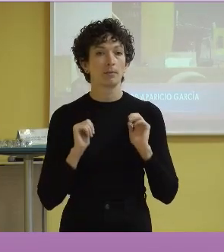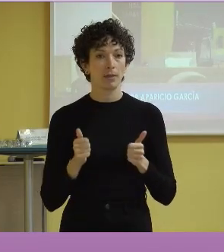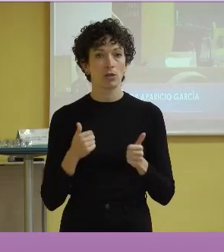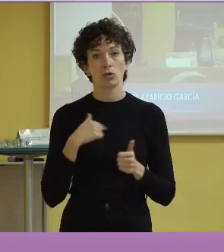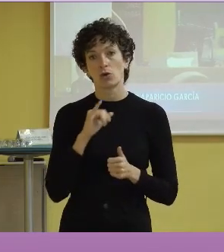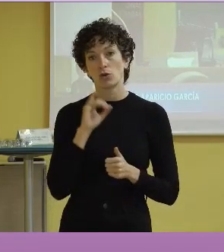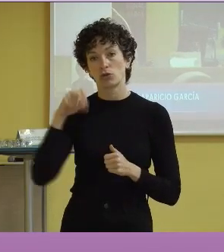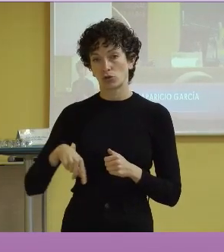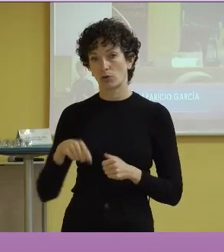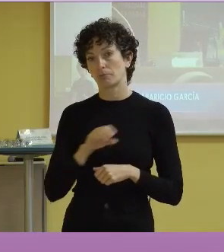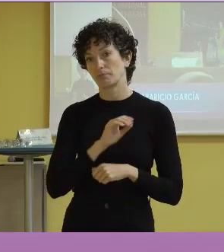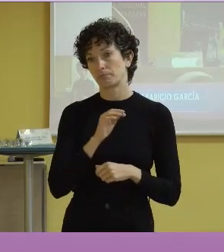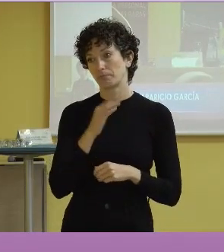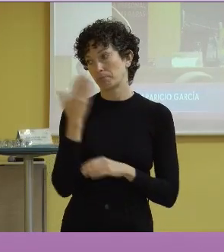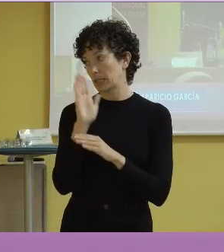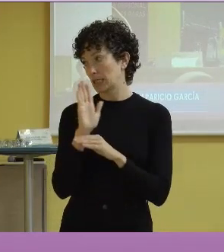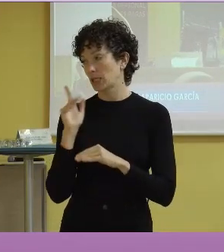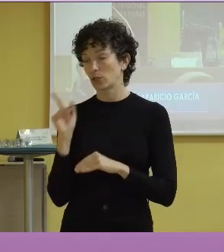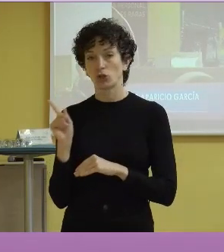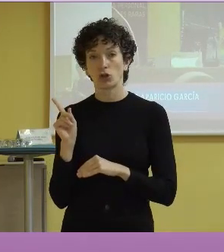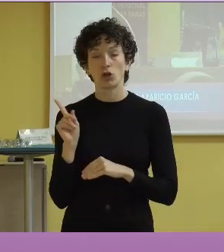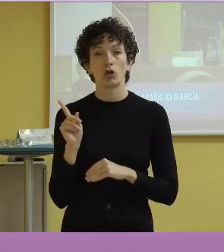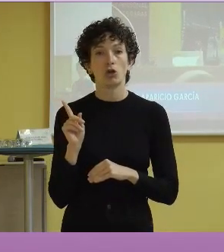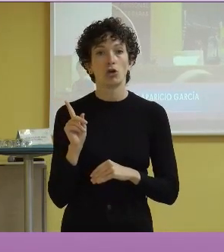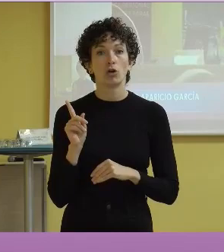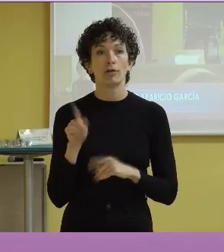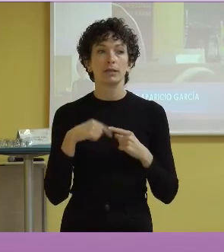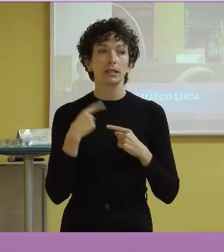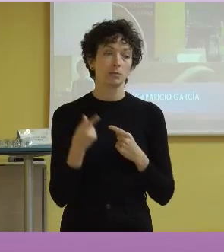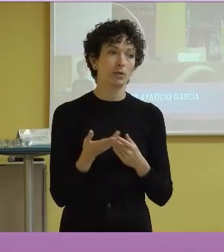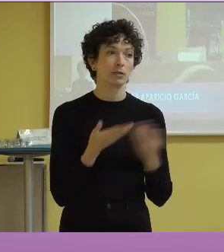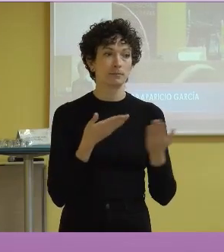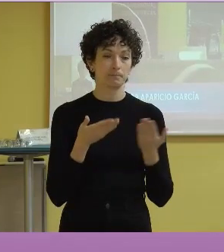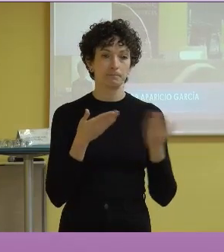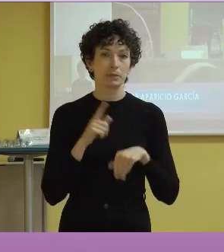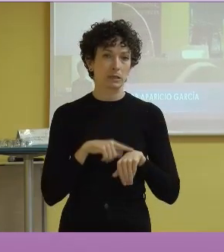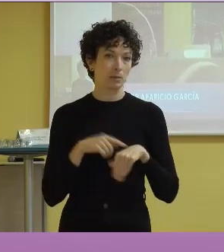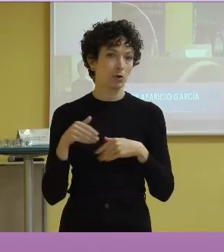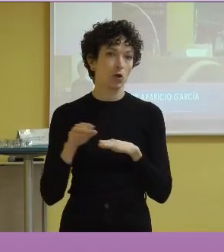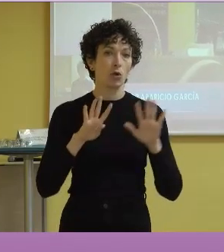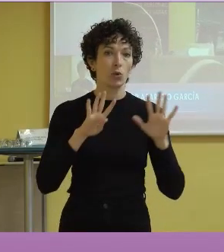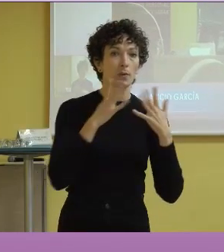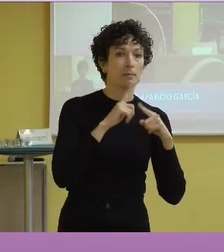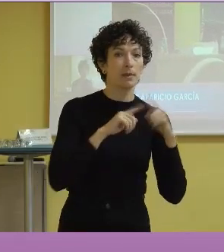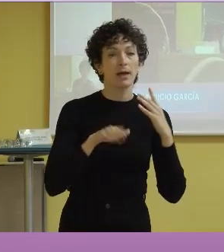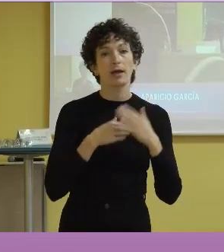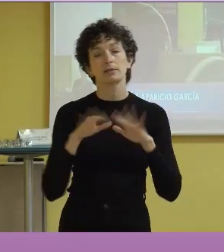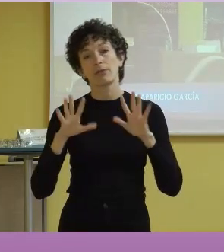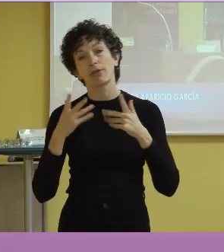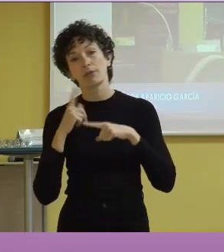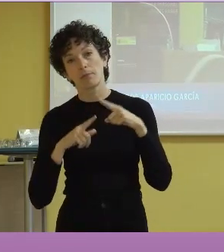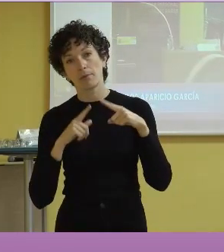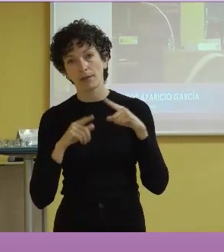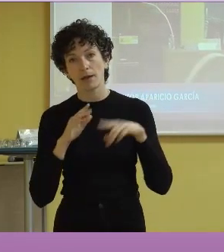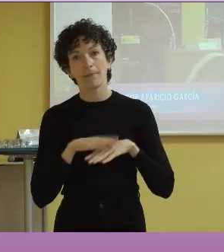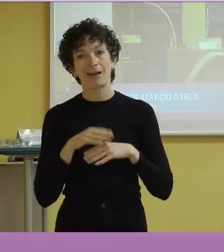presentar a John Infante y bueno, pues luego le dejaremos ese tiempo de 9:30 a 10:30 para que